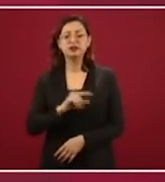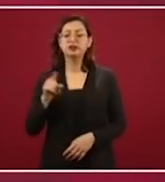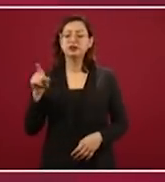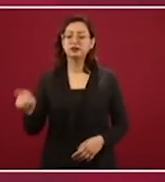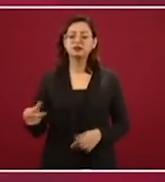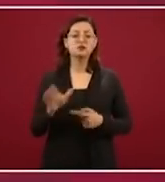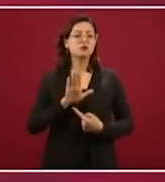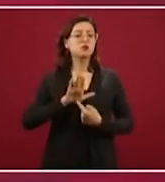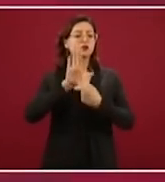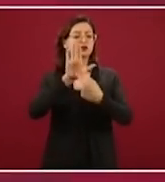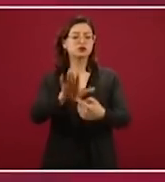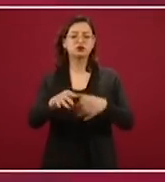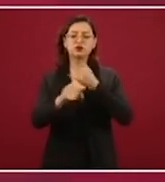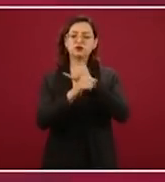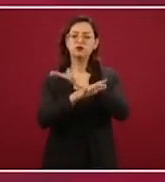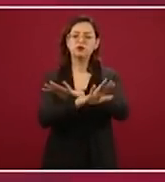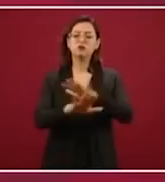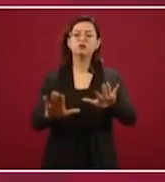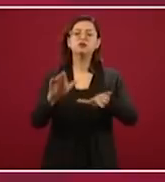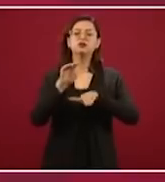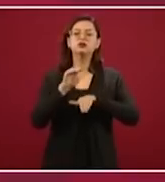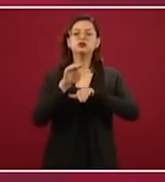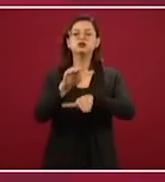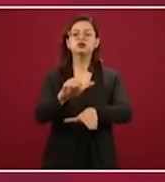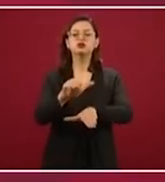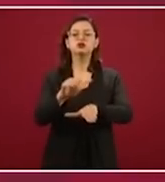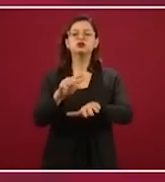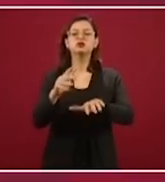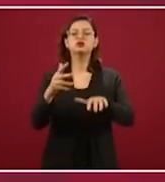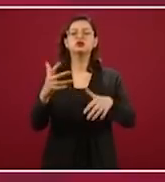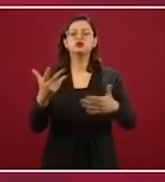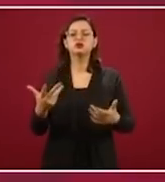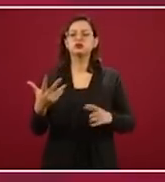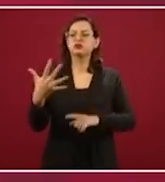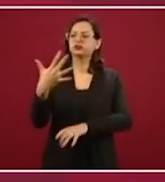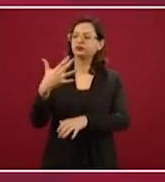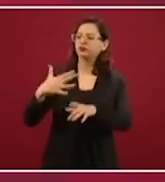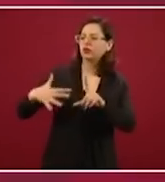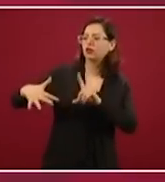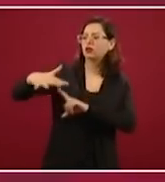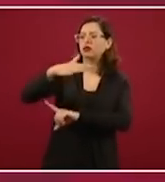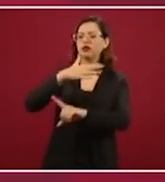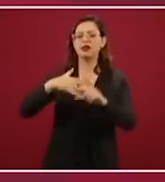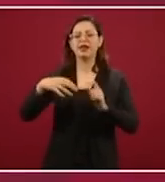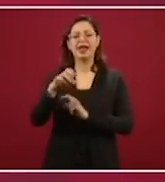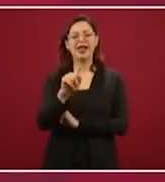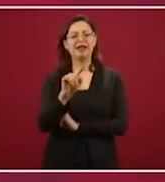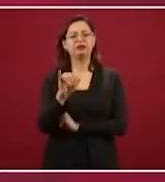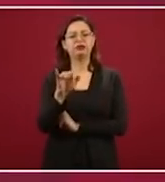documento sobre la dimensión social y ética